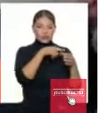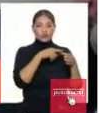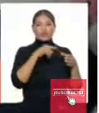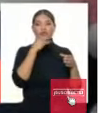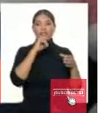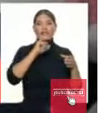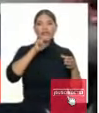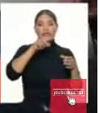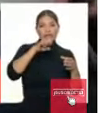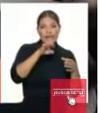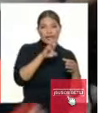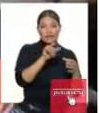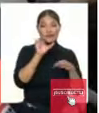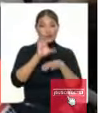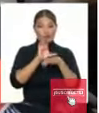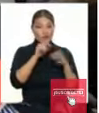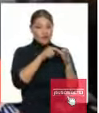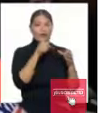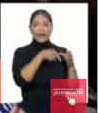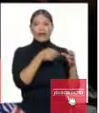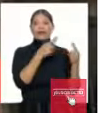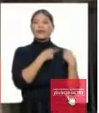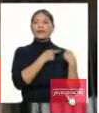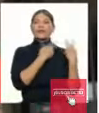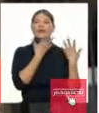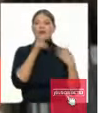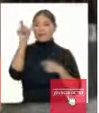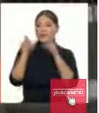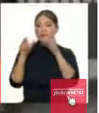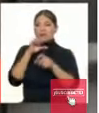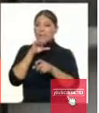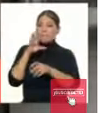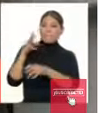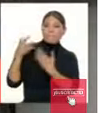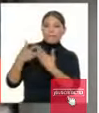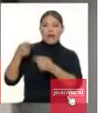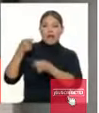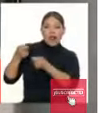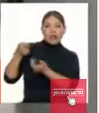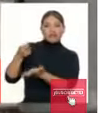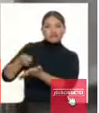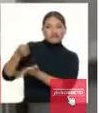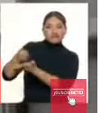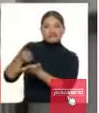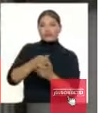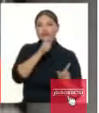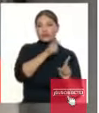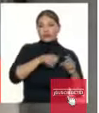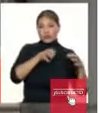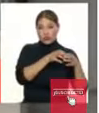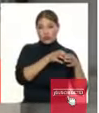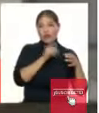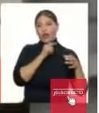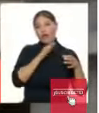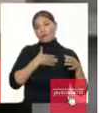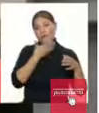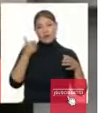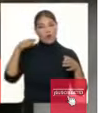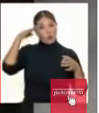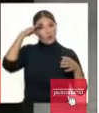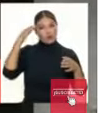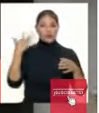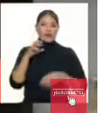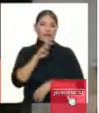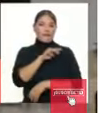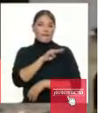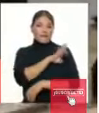Comas, dedicada a la extorsión de empresarios en Lima Norte. Personal de la policía y del Ministerio Público allanaron su vivienda, un